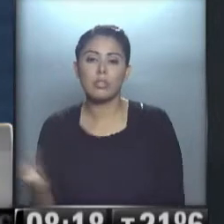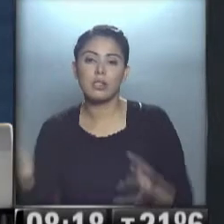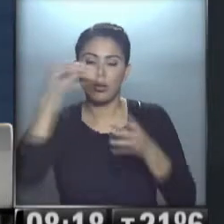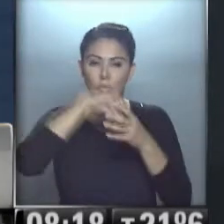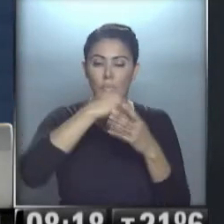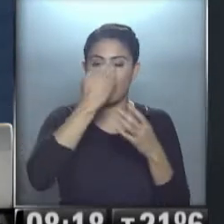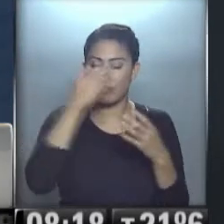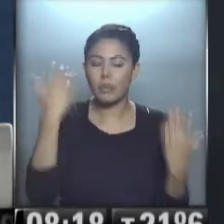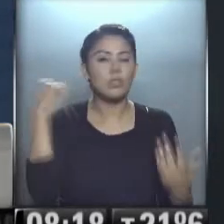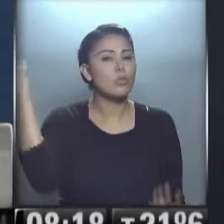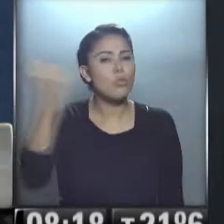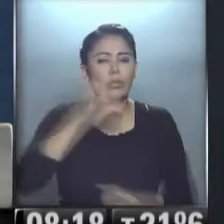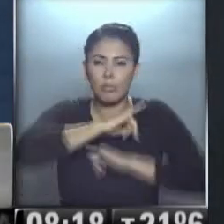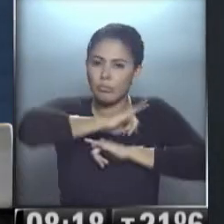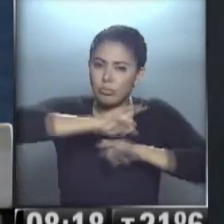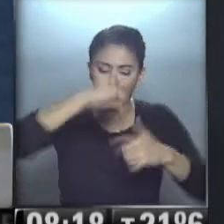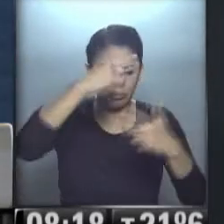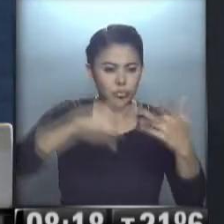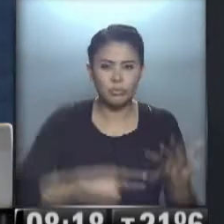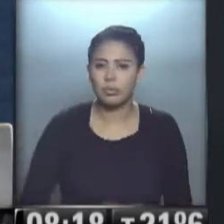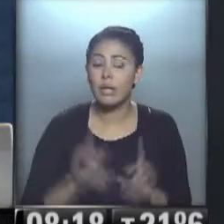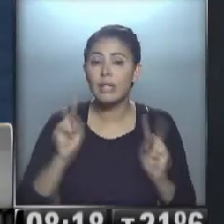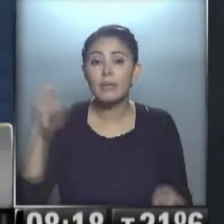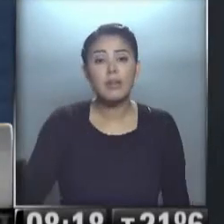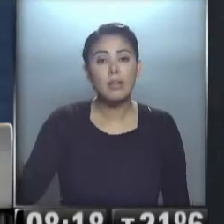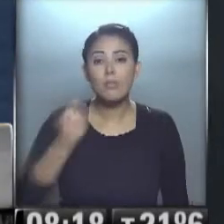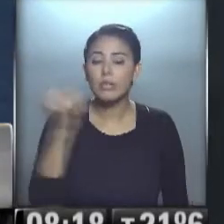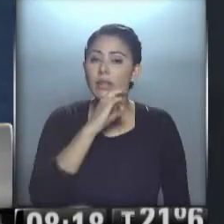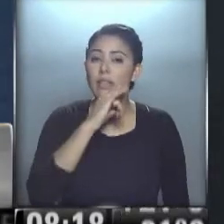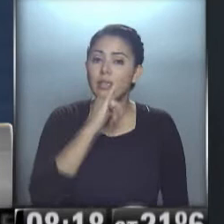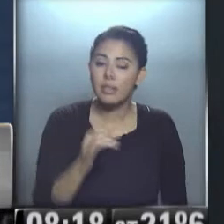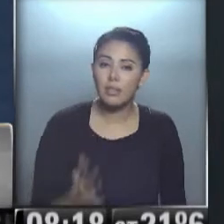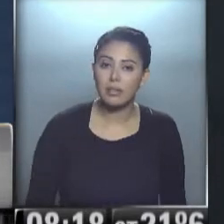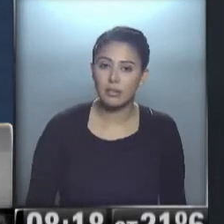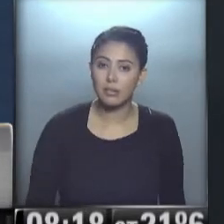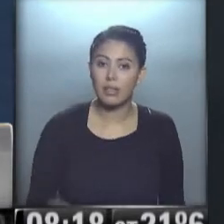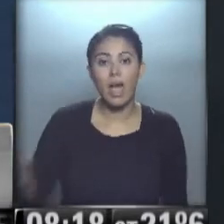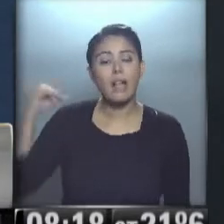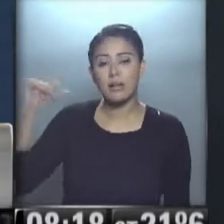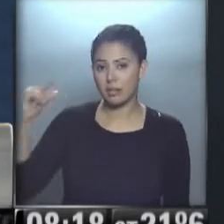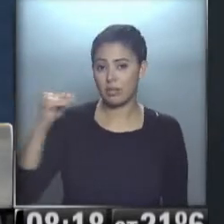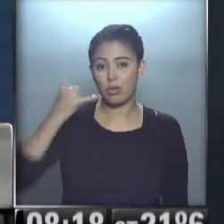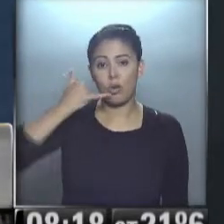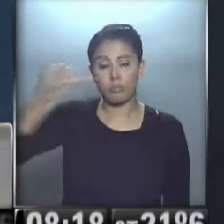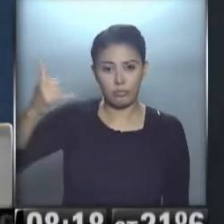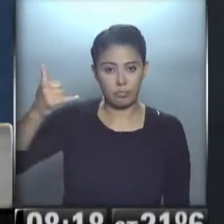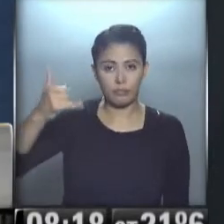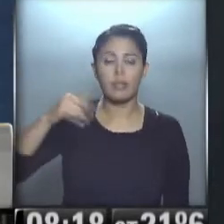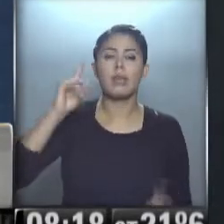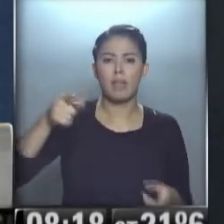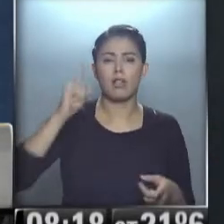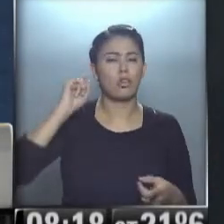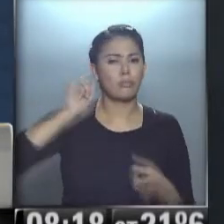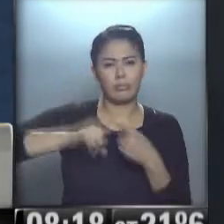muy importante transmitir esto y es muy importante también decirles que acabo de comunicarme y me he comunicado todo el